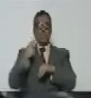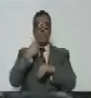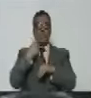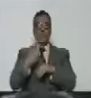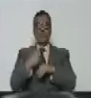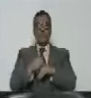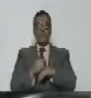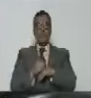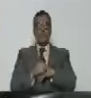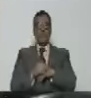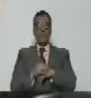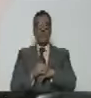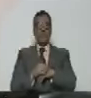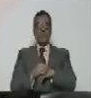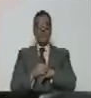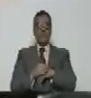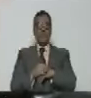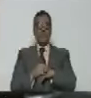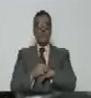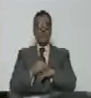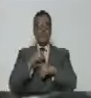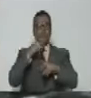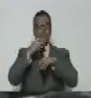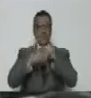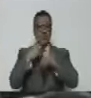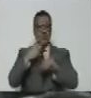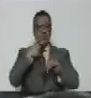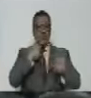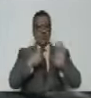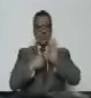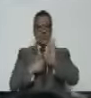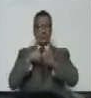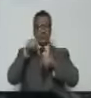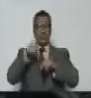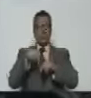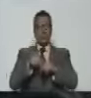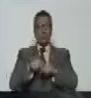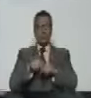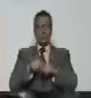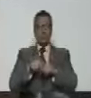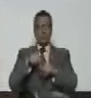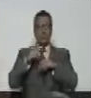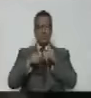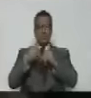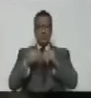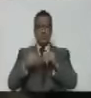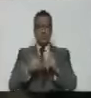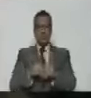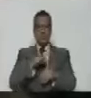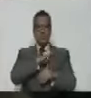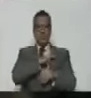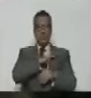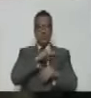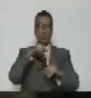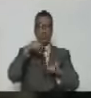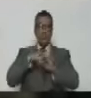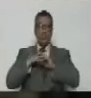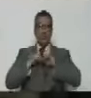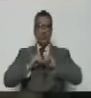manifiesta de la manera más brutal su naturaleza